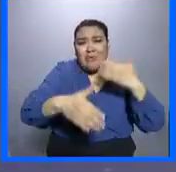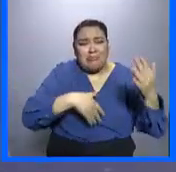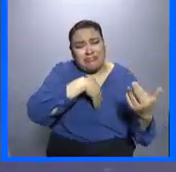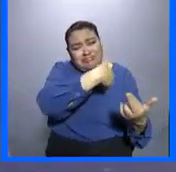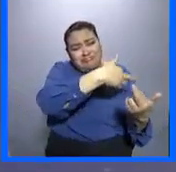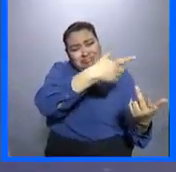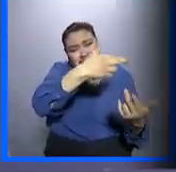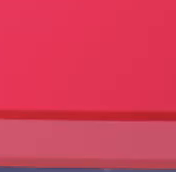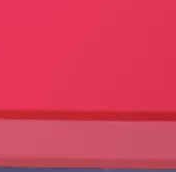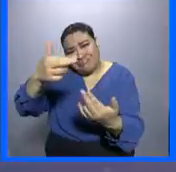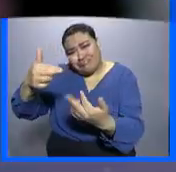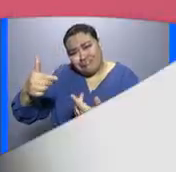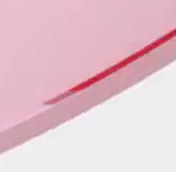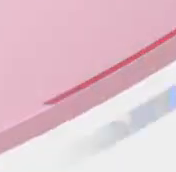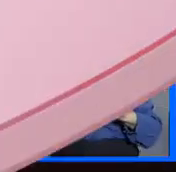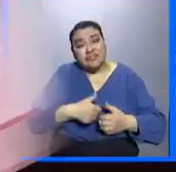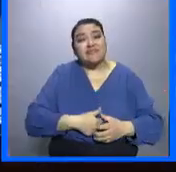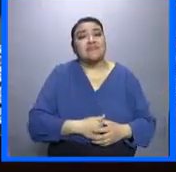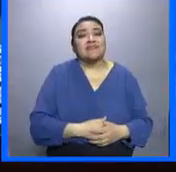dañinos.